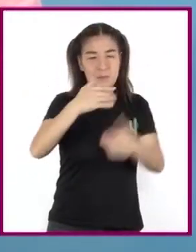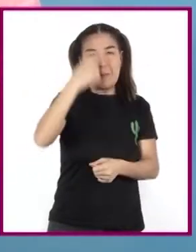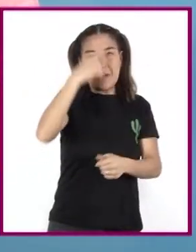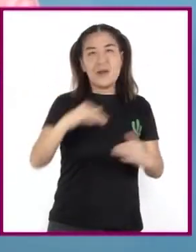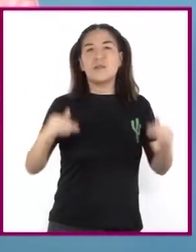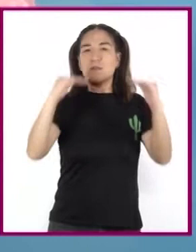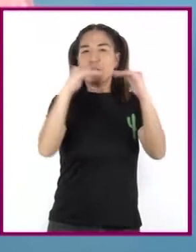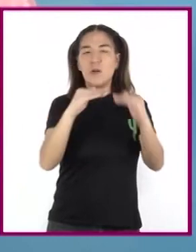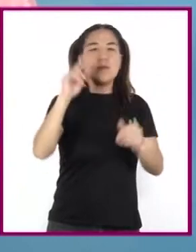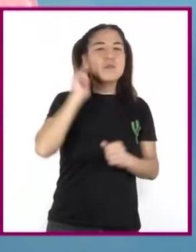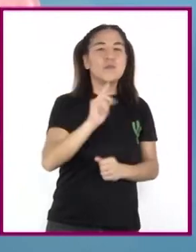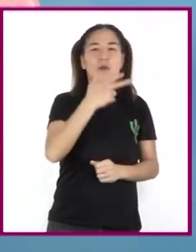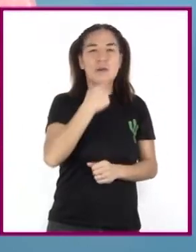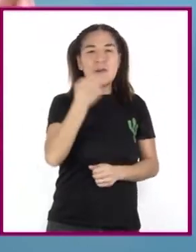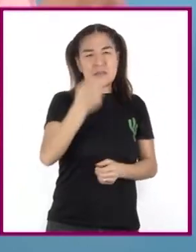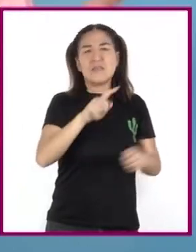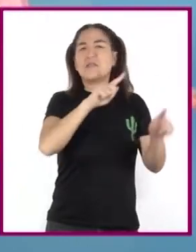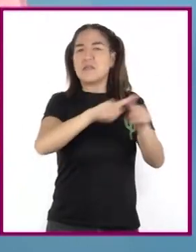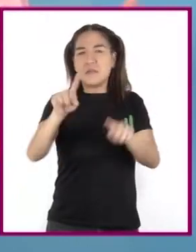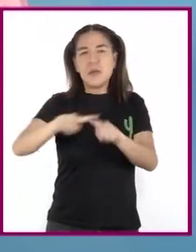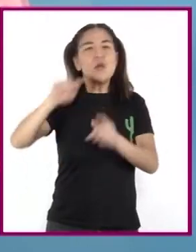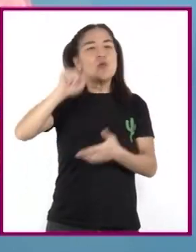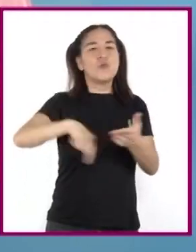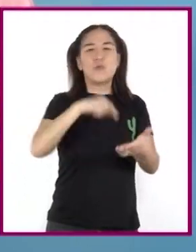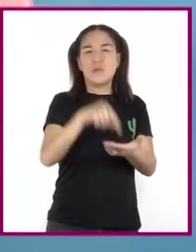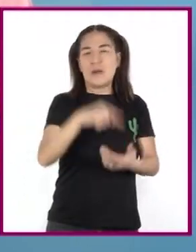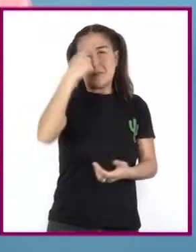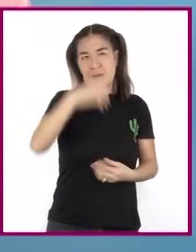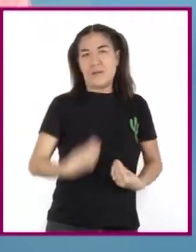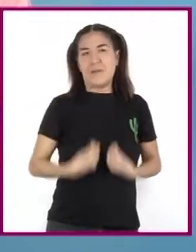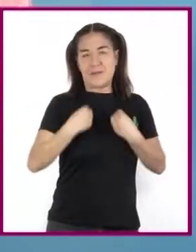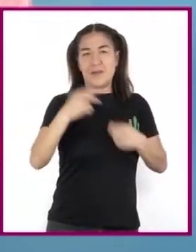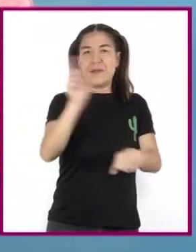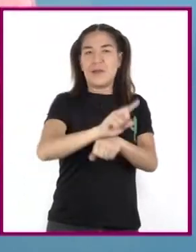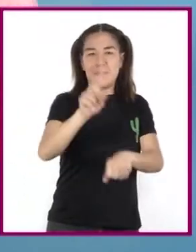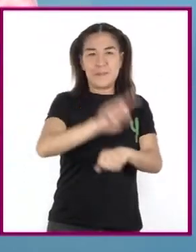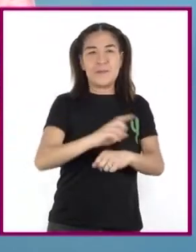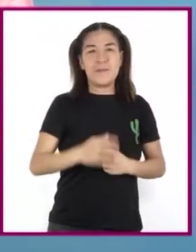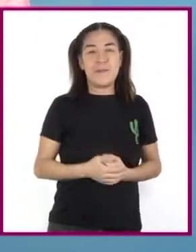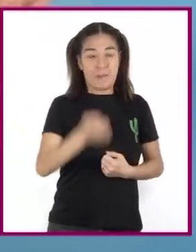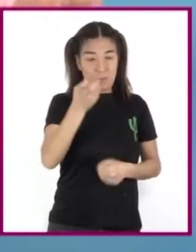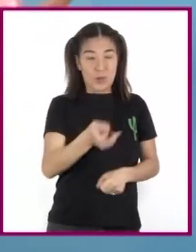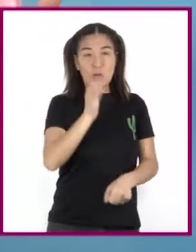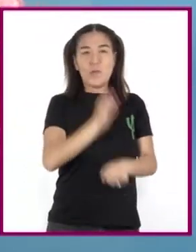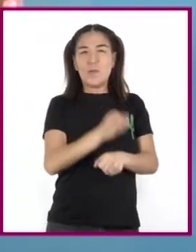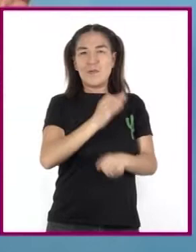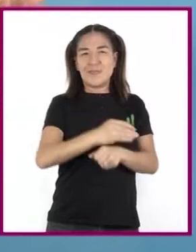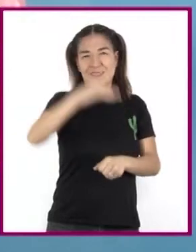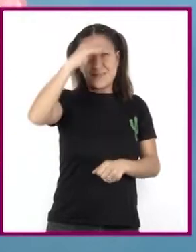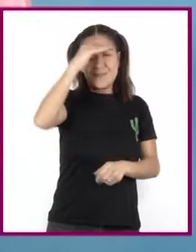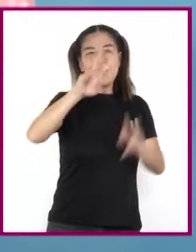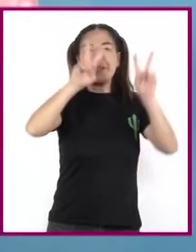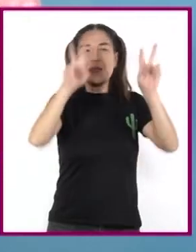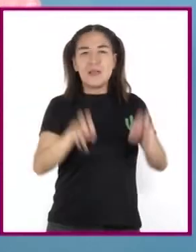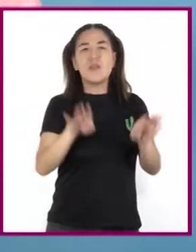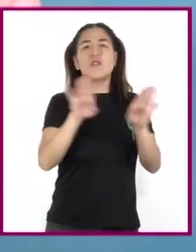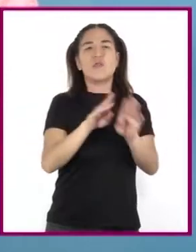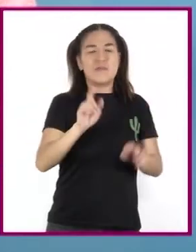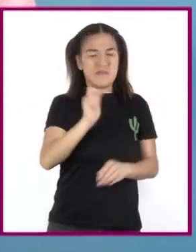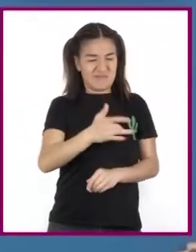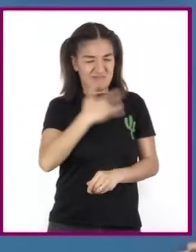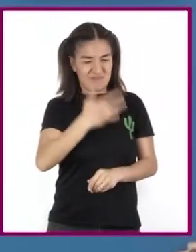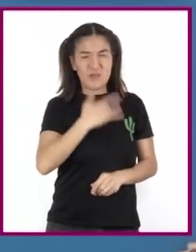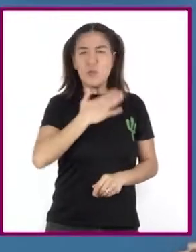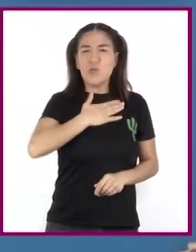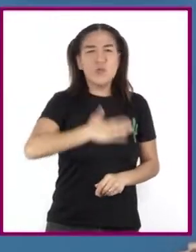género en distintos espacios de la vida cotidiana. Al analizar este tema, buscaremos comprender lo injusto que es vivir en